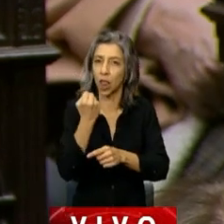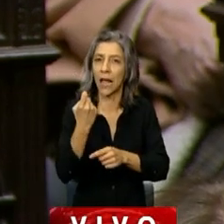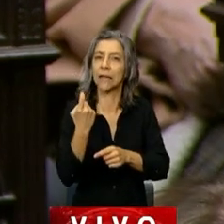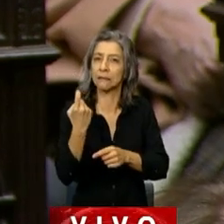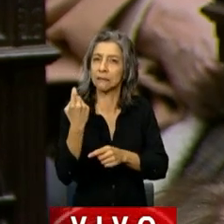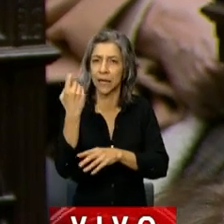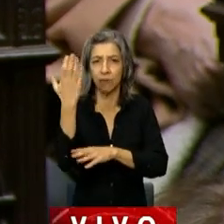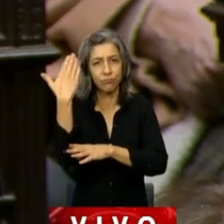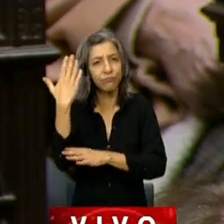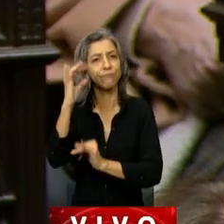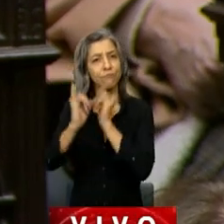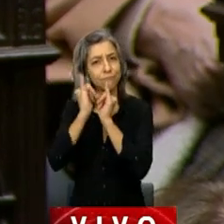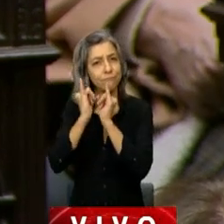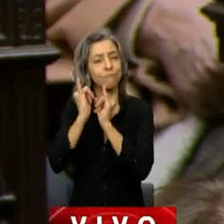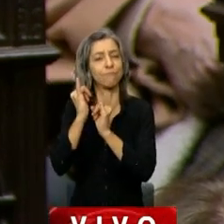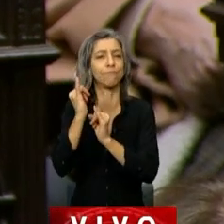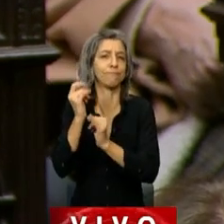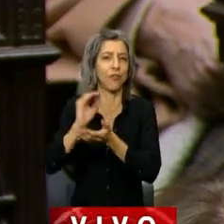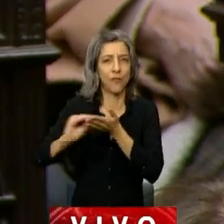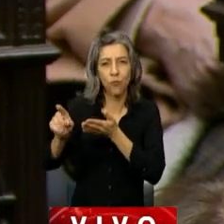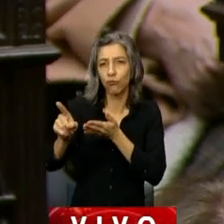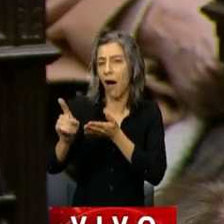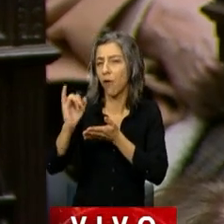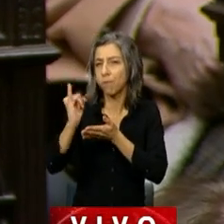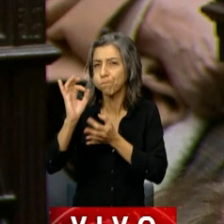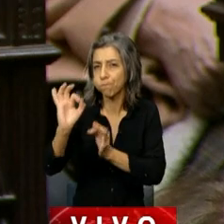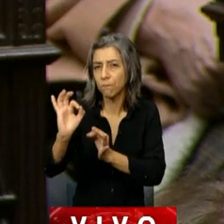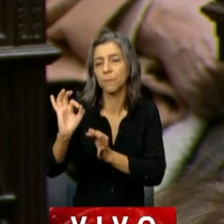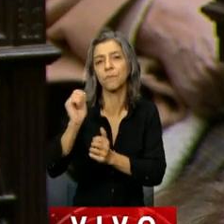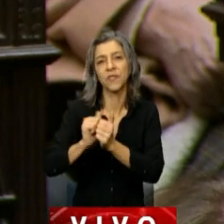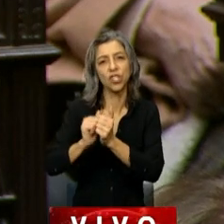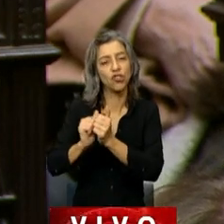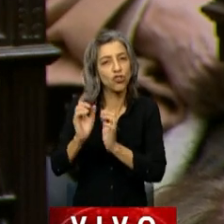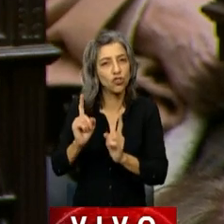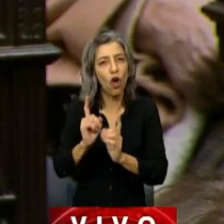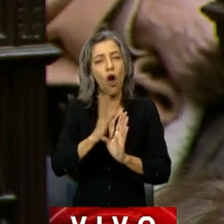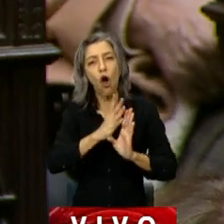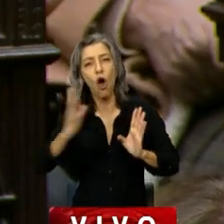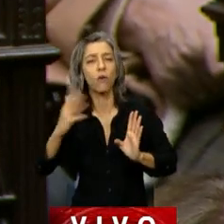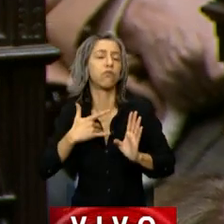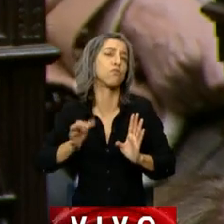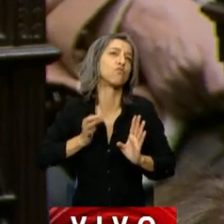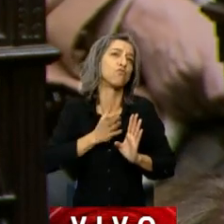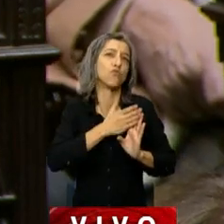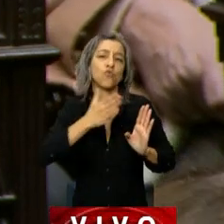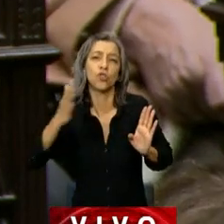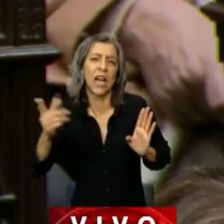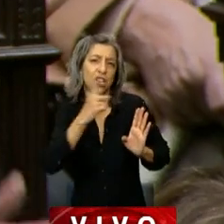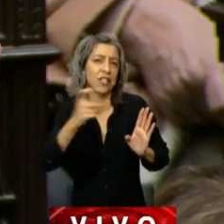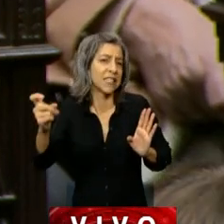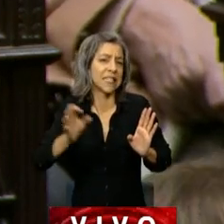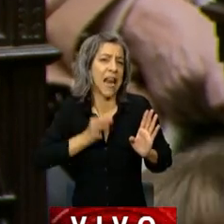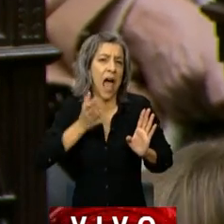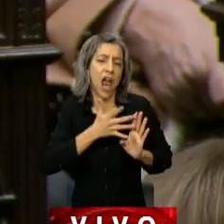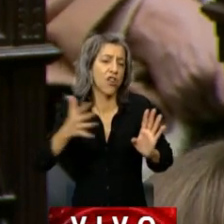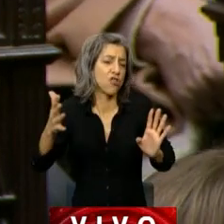preopinante, el diputado Goyán, la historia de los antimicrobianos viene de hace muchos años, casi 100 años.